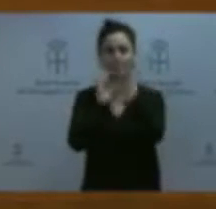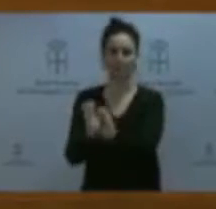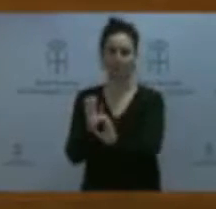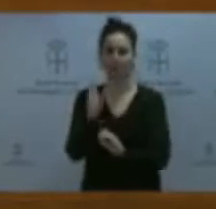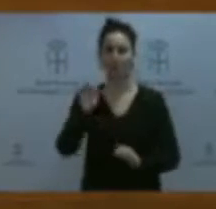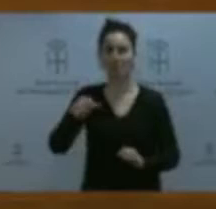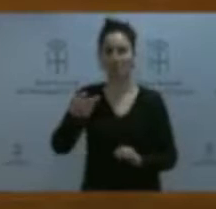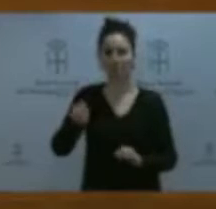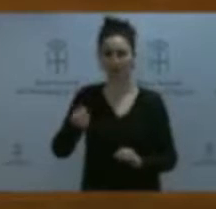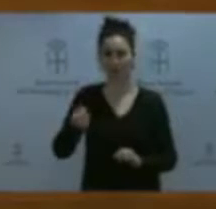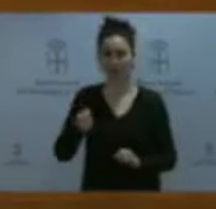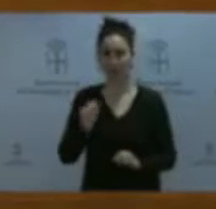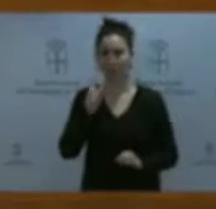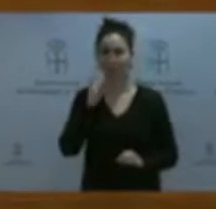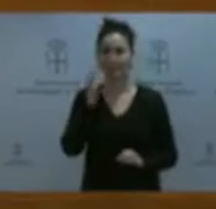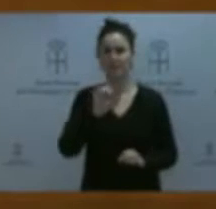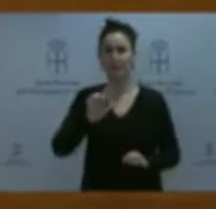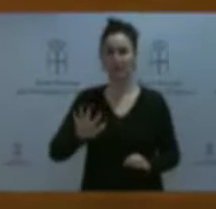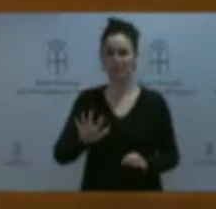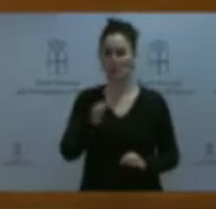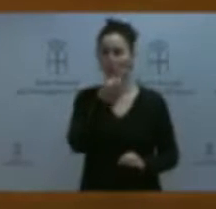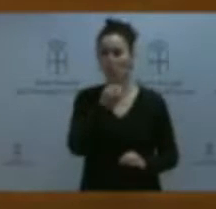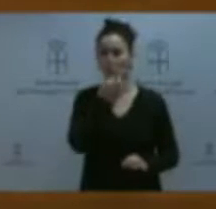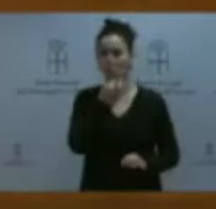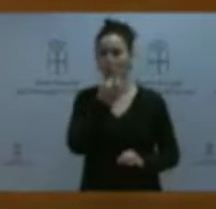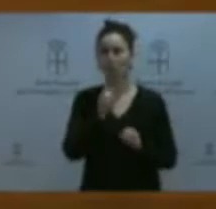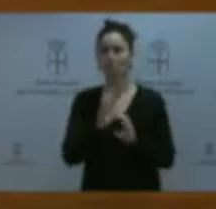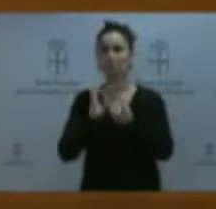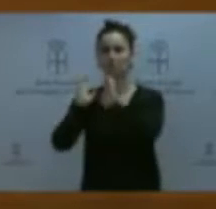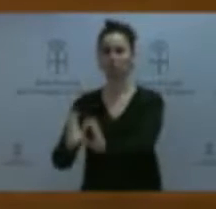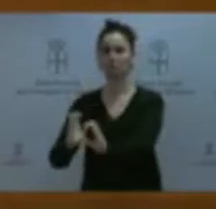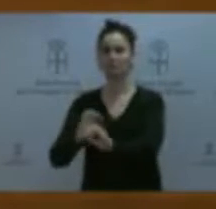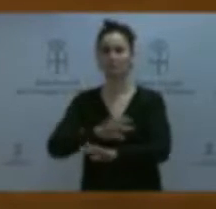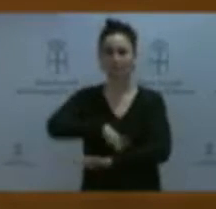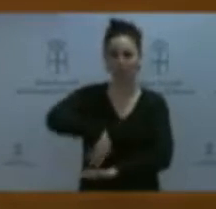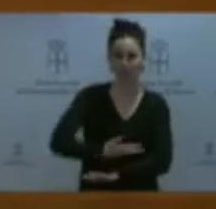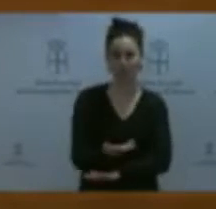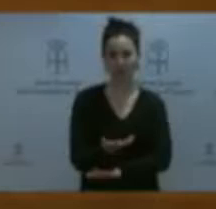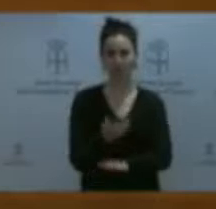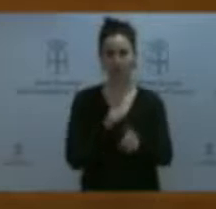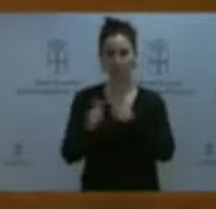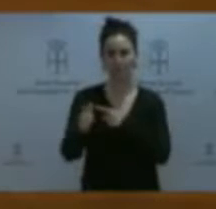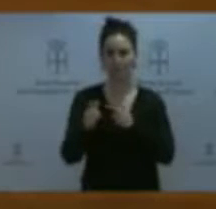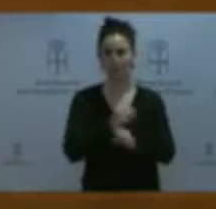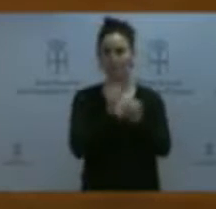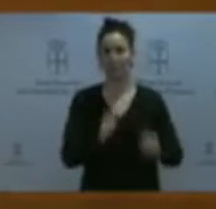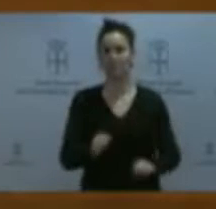de la tarde, 5 horas de viaje. Y ya no tienes bus para volver a Ponga.